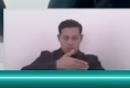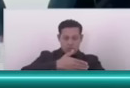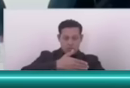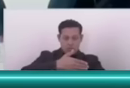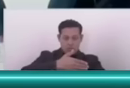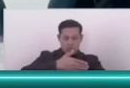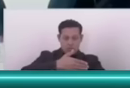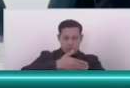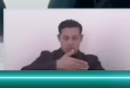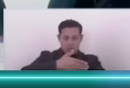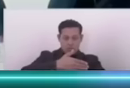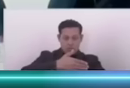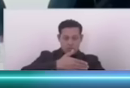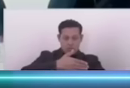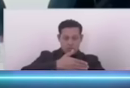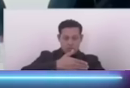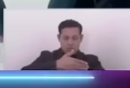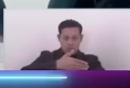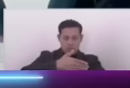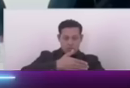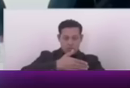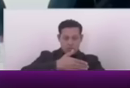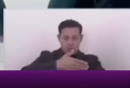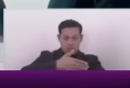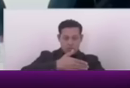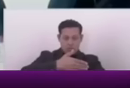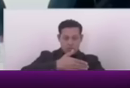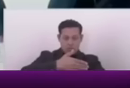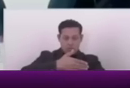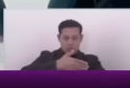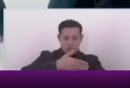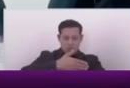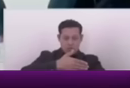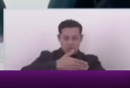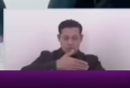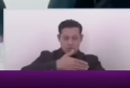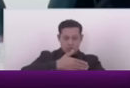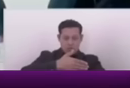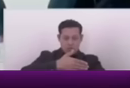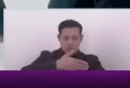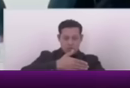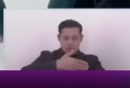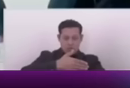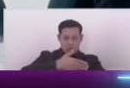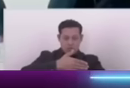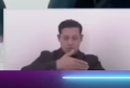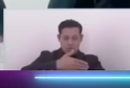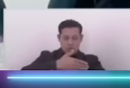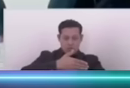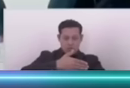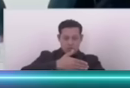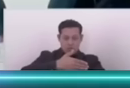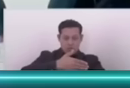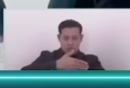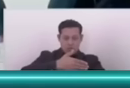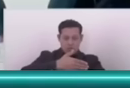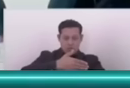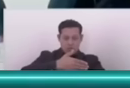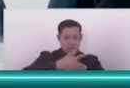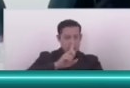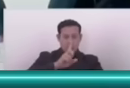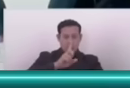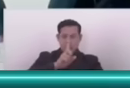Ahí es donde se da el contexto y lo que él está diciendo es las palabras que dijo el presidente bukele